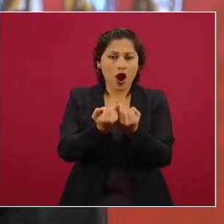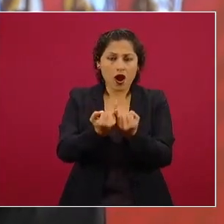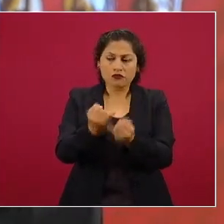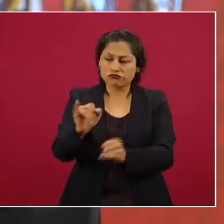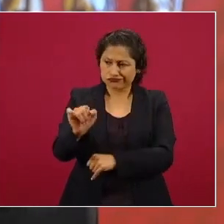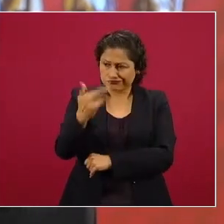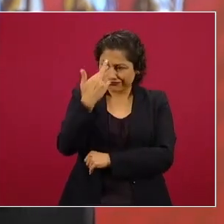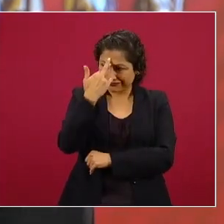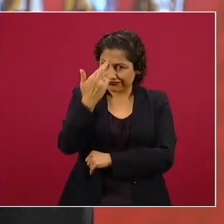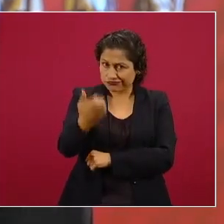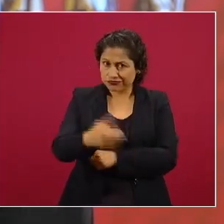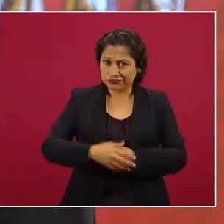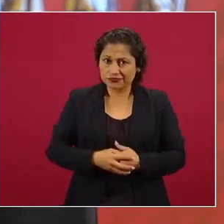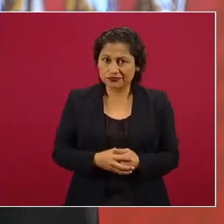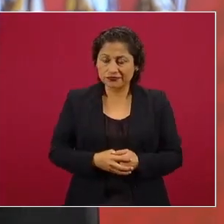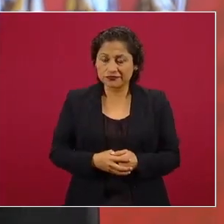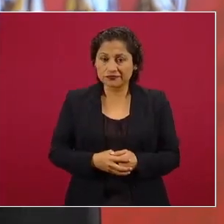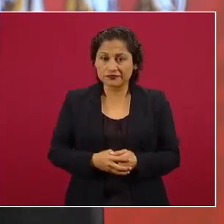Entonces,